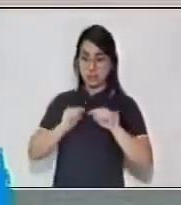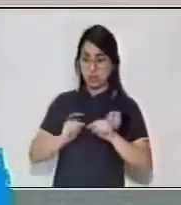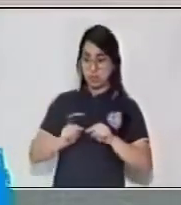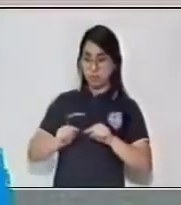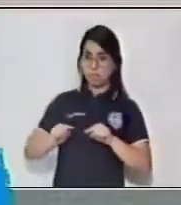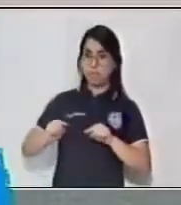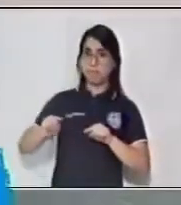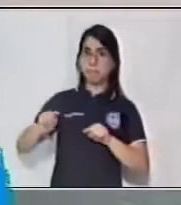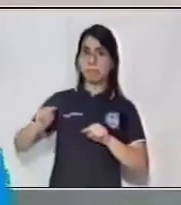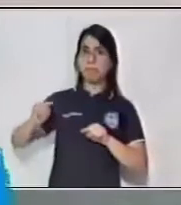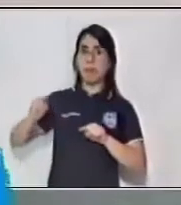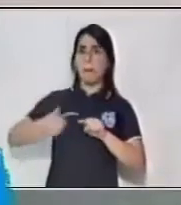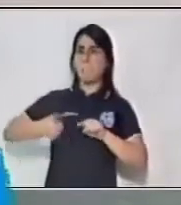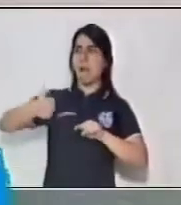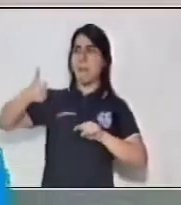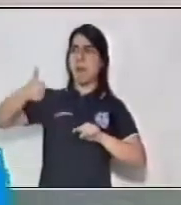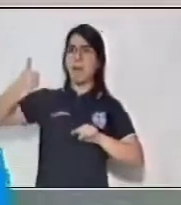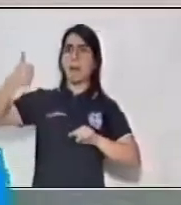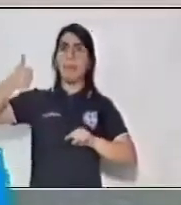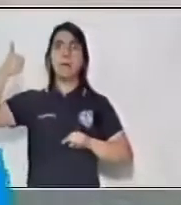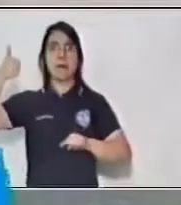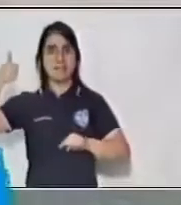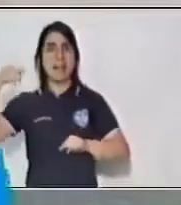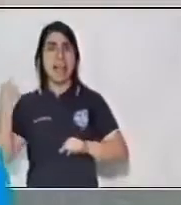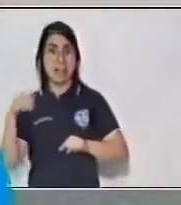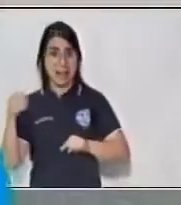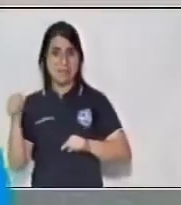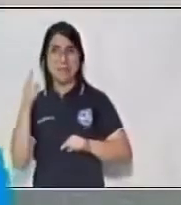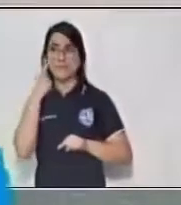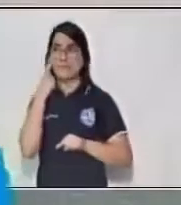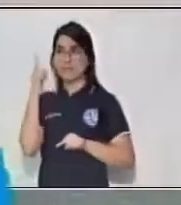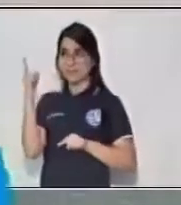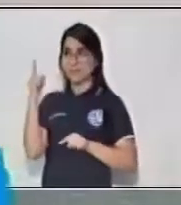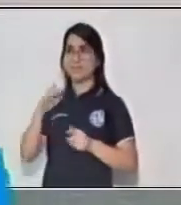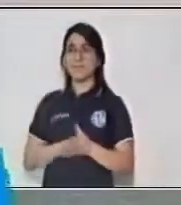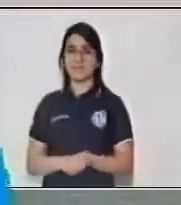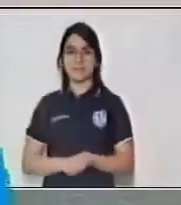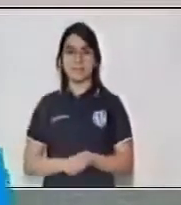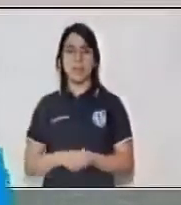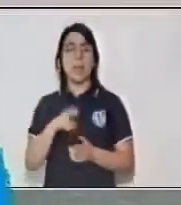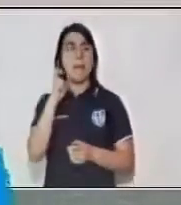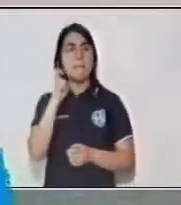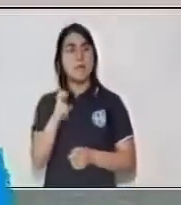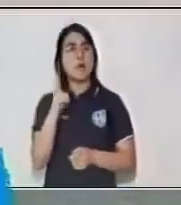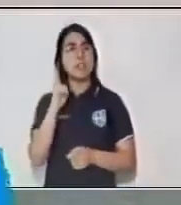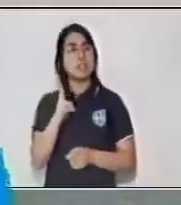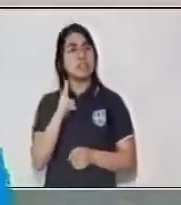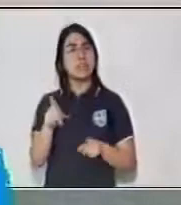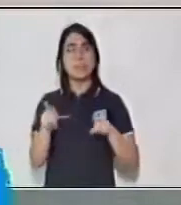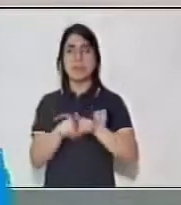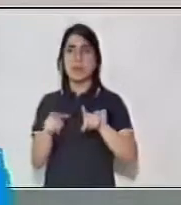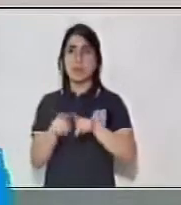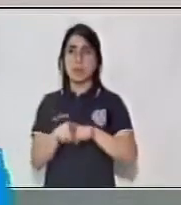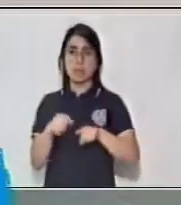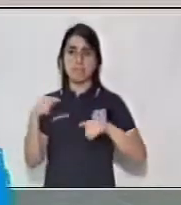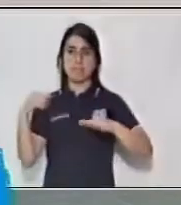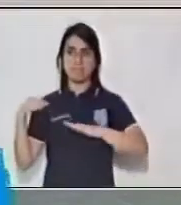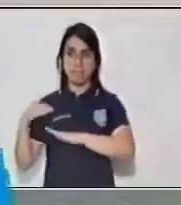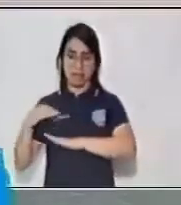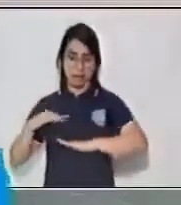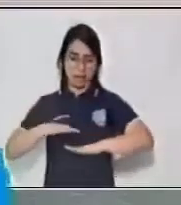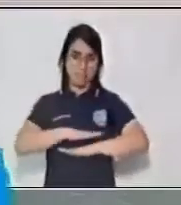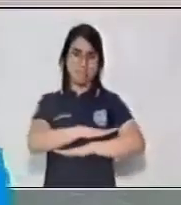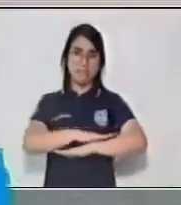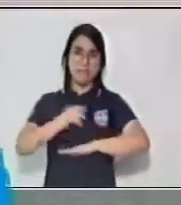Van a acercarse mucho al eje X, pero no lo van a tocar, porque X es una asíntota, es un límite.